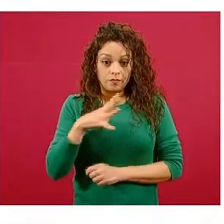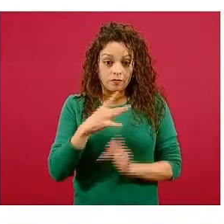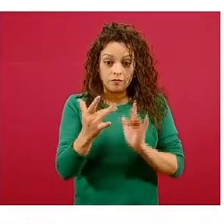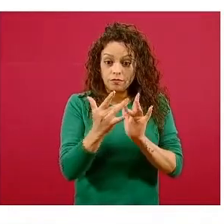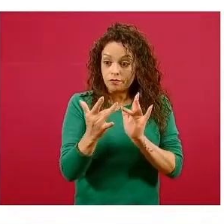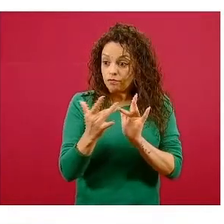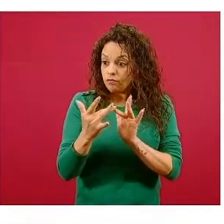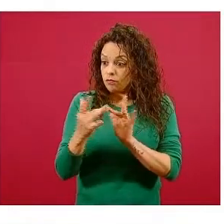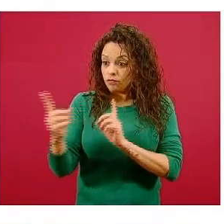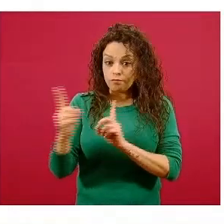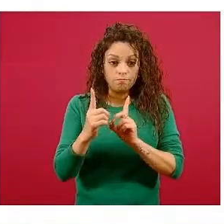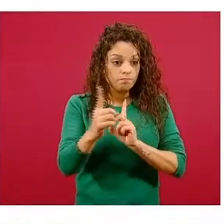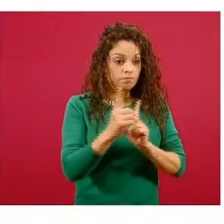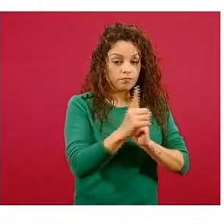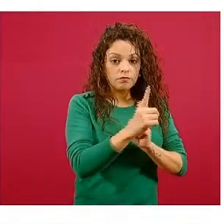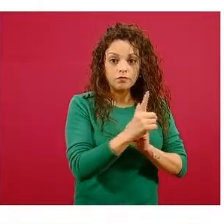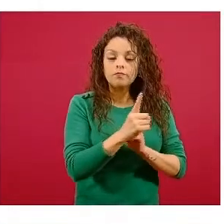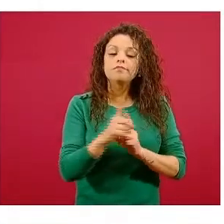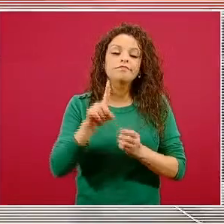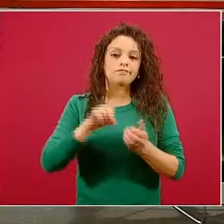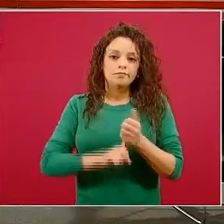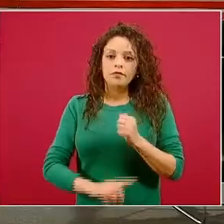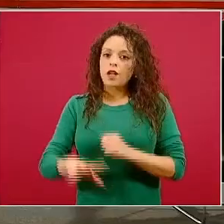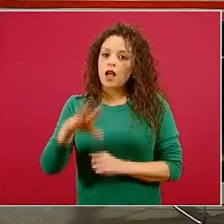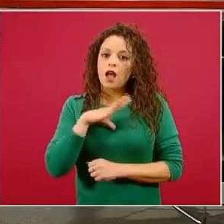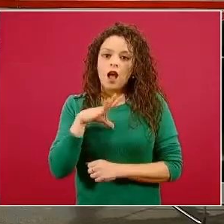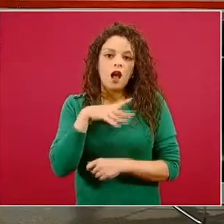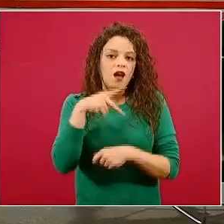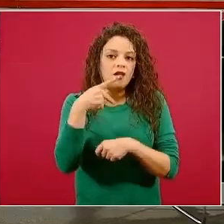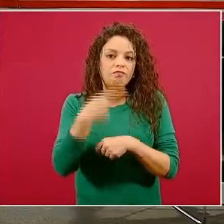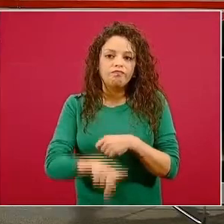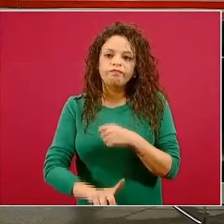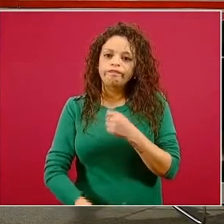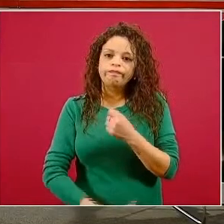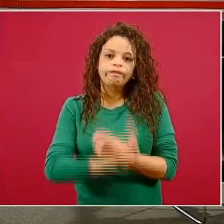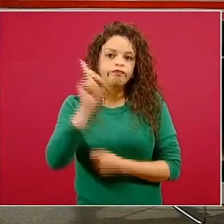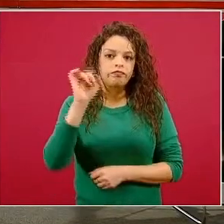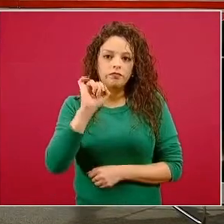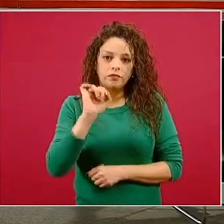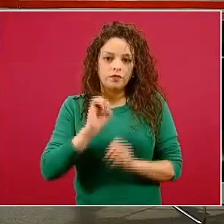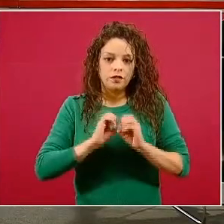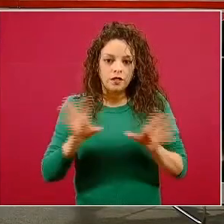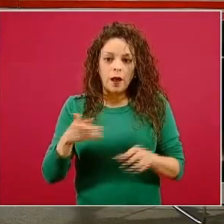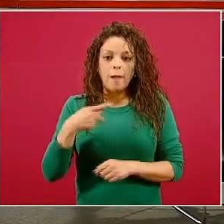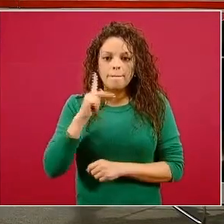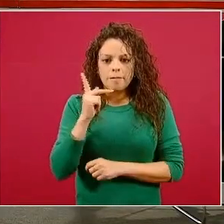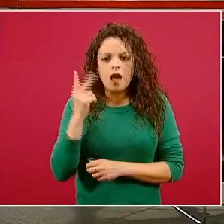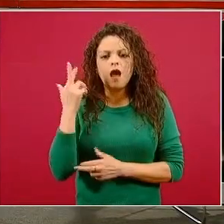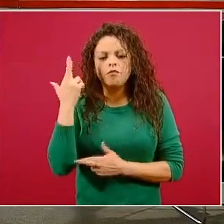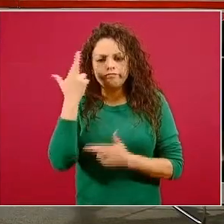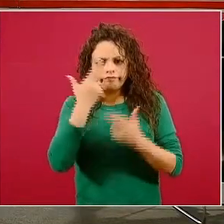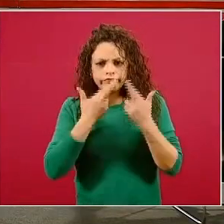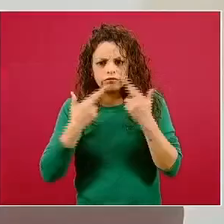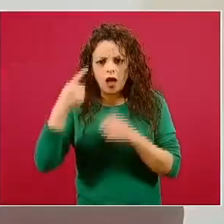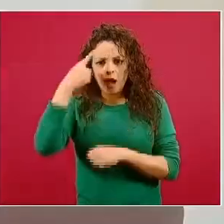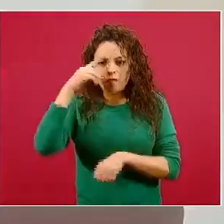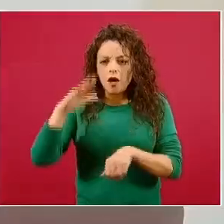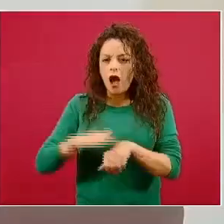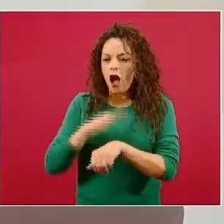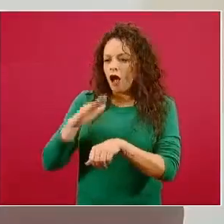persona y persona supone un riesgo. Los riesgos vamos a estar evaluando, pero entre